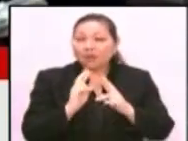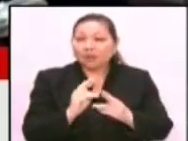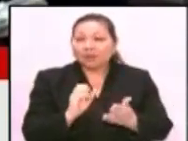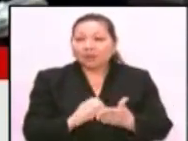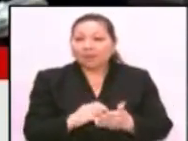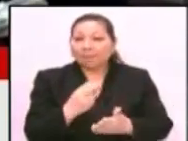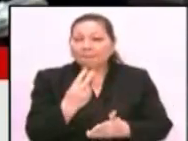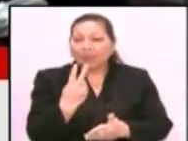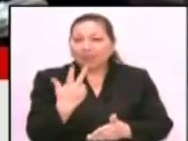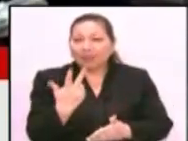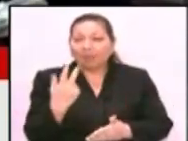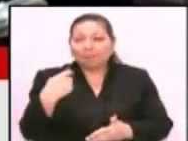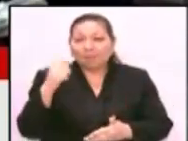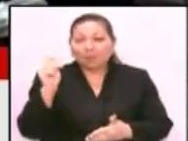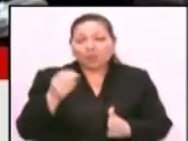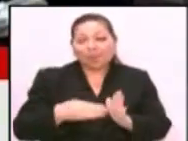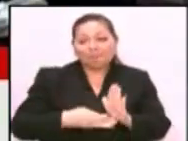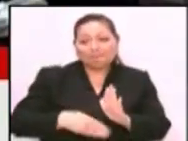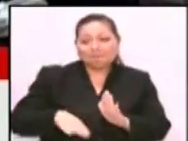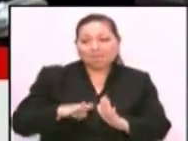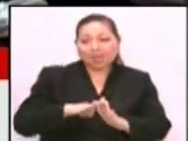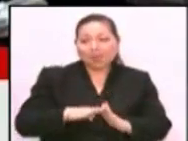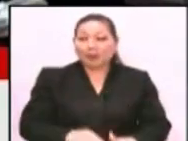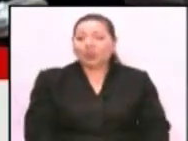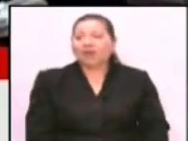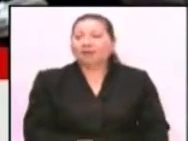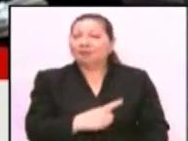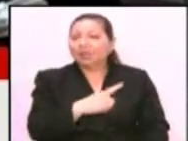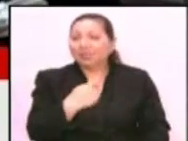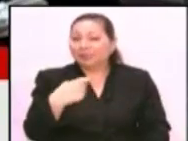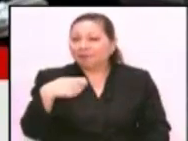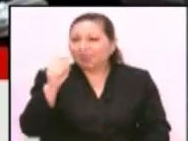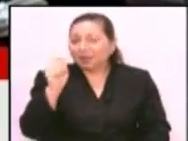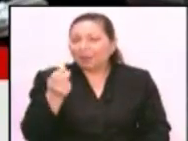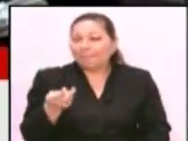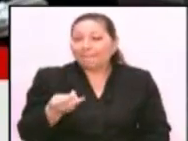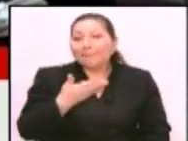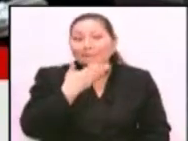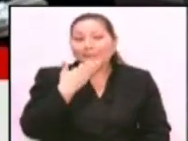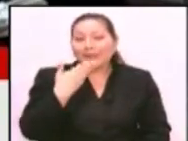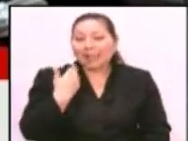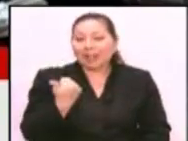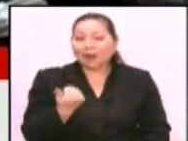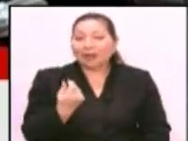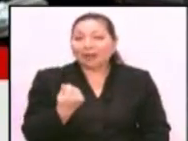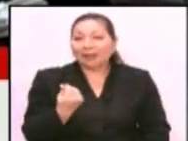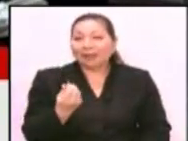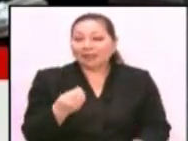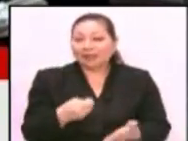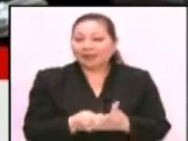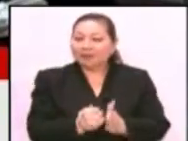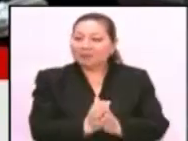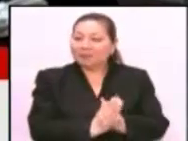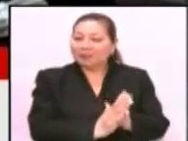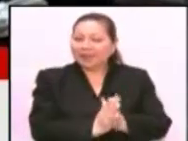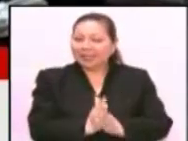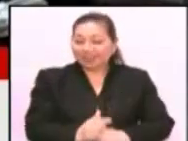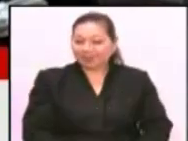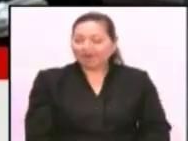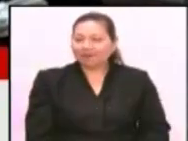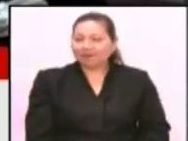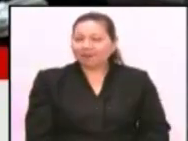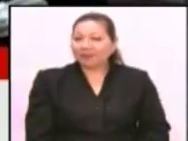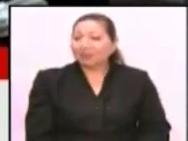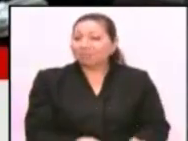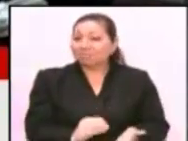fueron 23% mayores, y en otro indicador más de 100% mejores. Y es la misma cantidad de dinero y tipos de beneficiarios. Entonces el